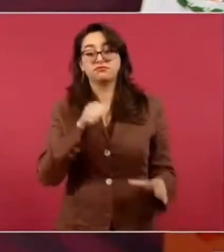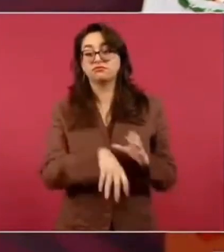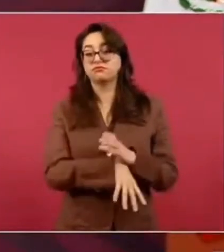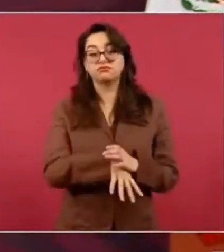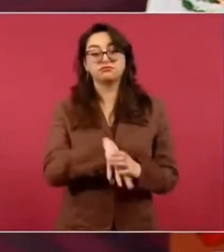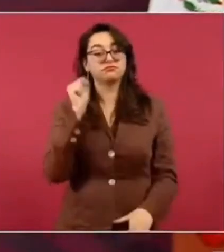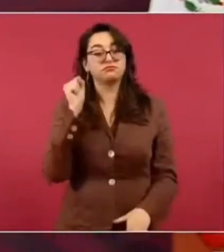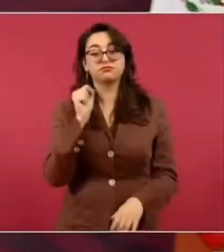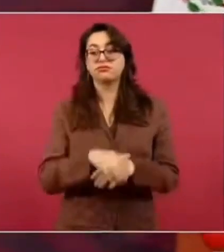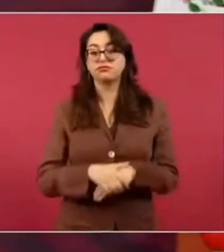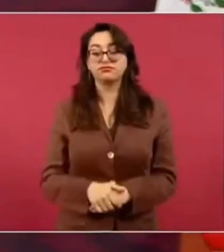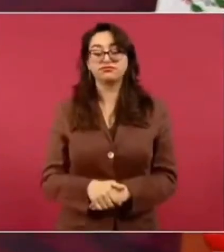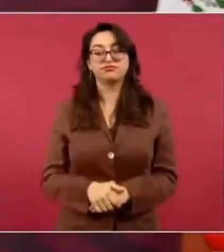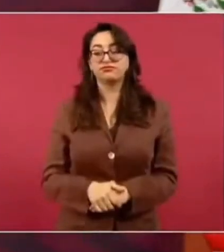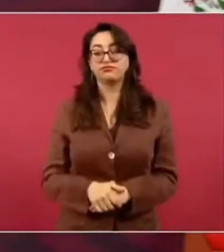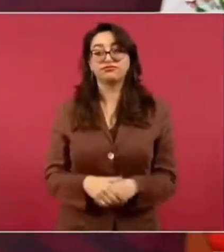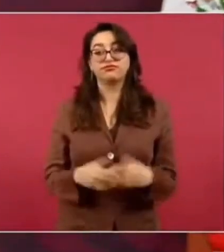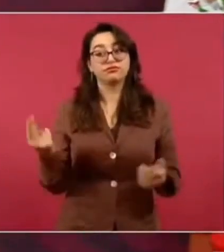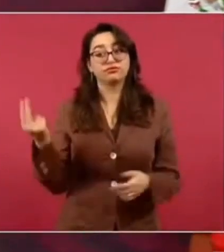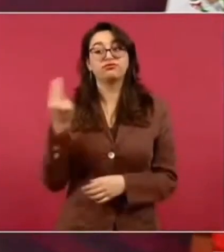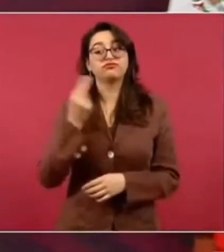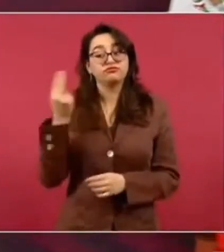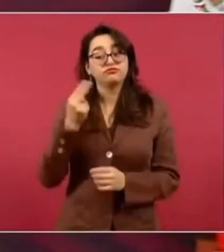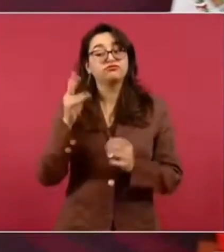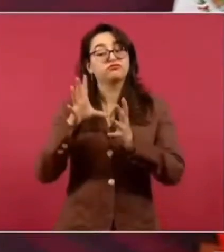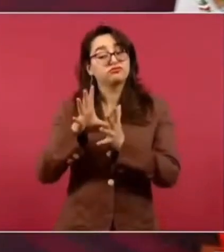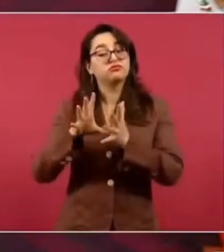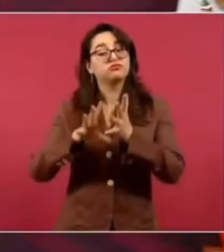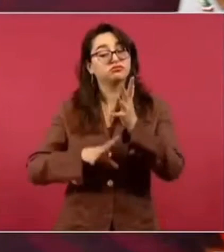cambios a la Constitución.